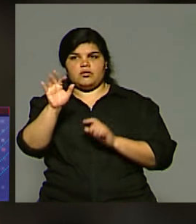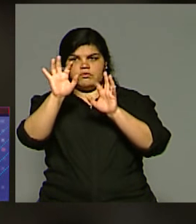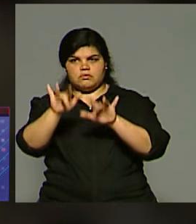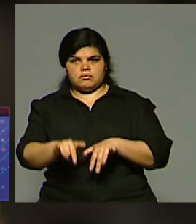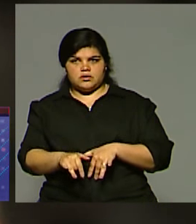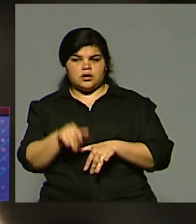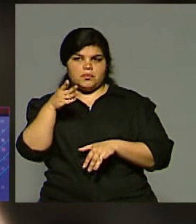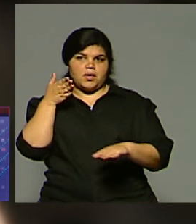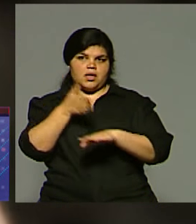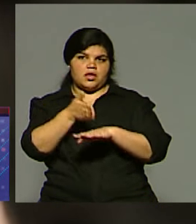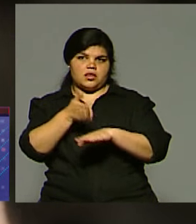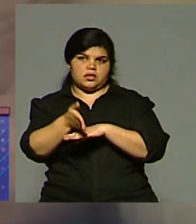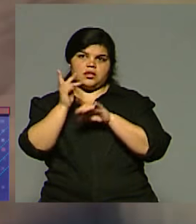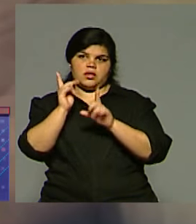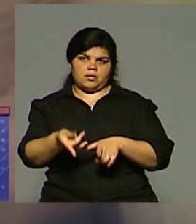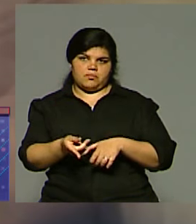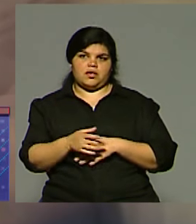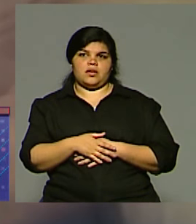y, bueno, también mencionan